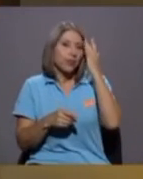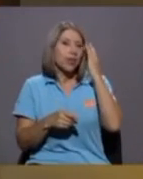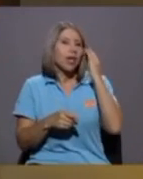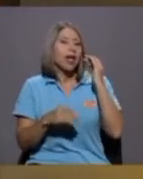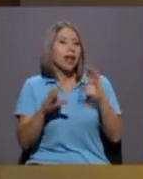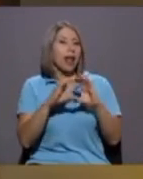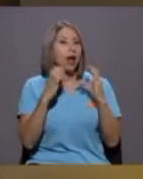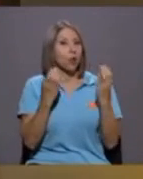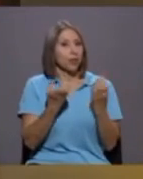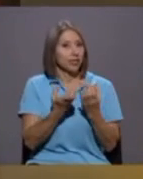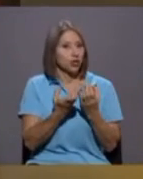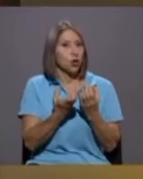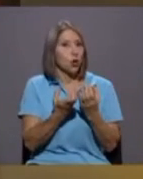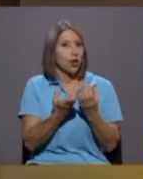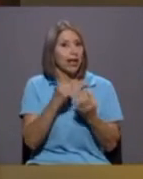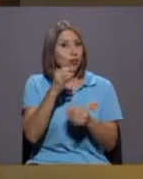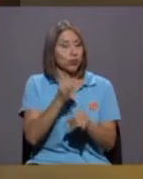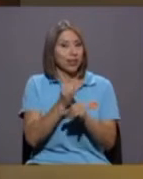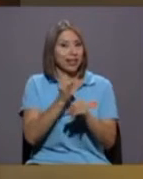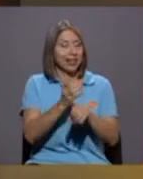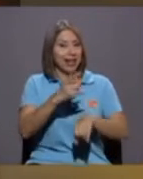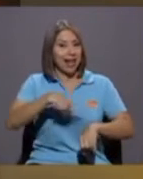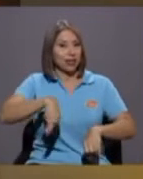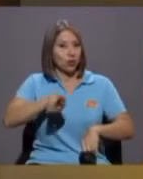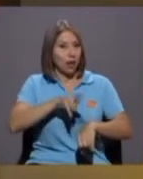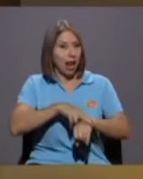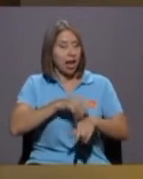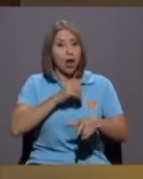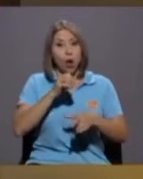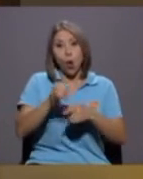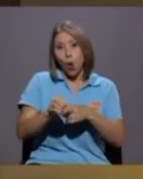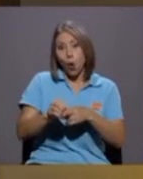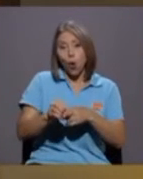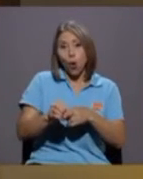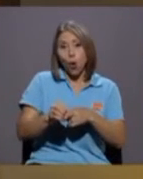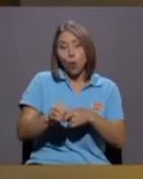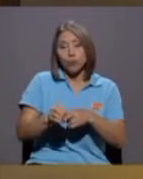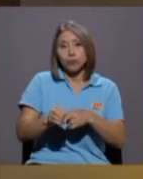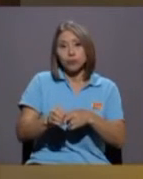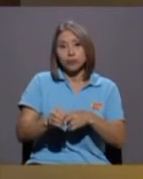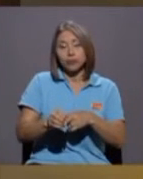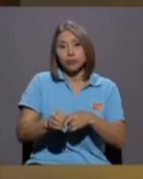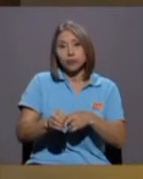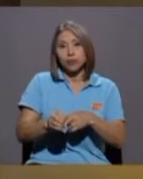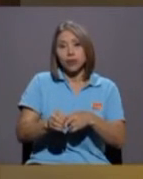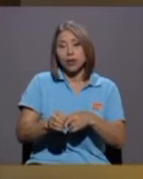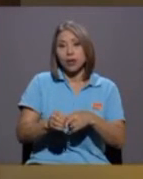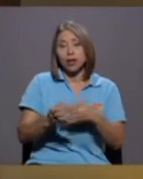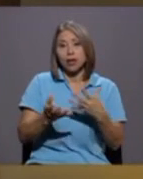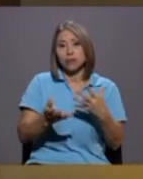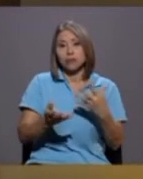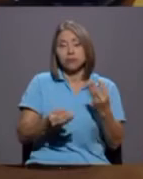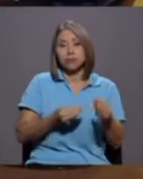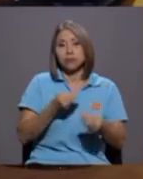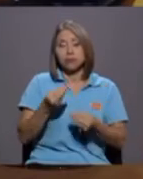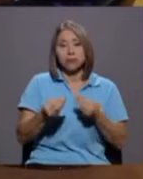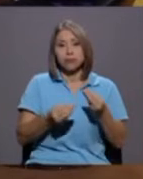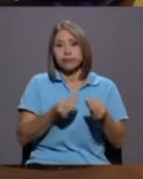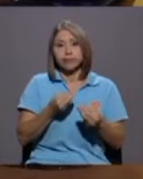¿la comisión es un ente nacional o es un ente que está a través del territorio?